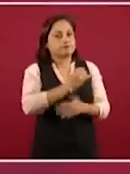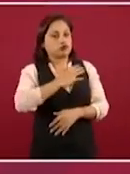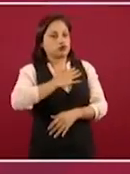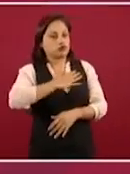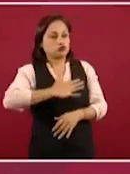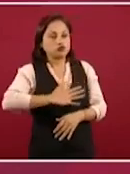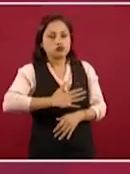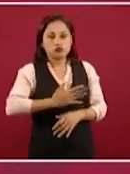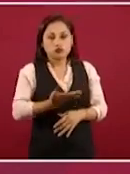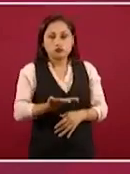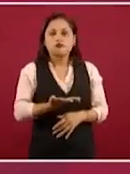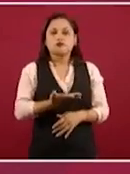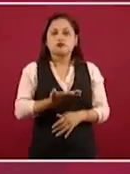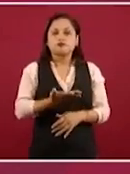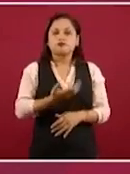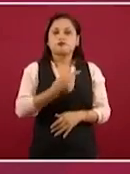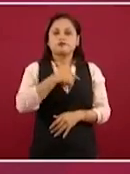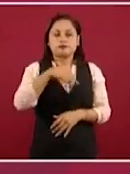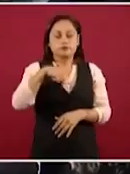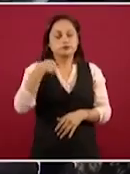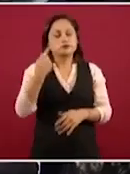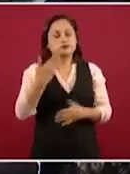y sí vamos a estar allá.